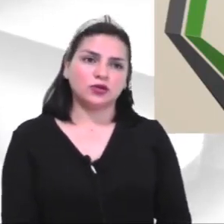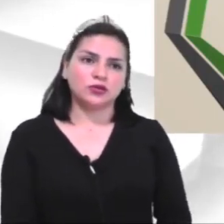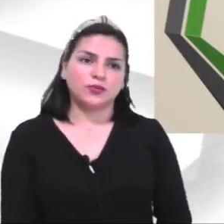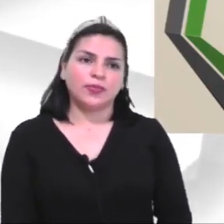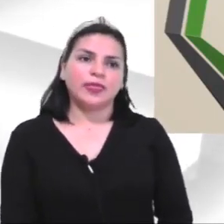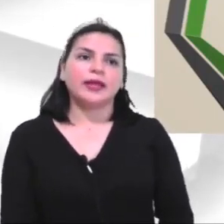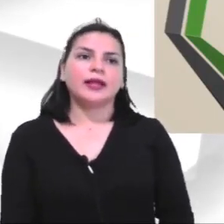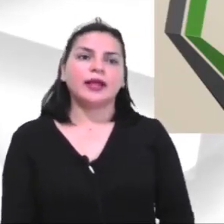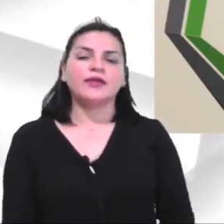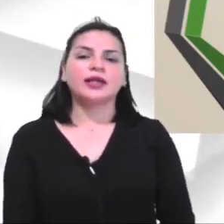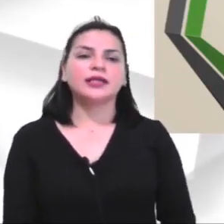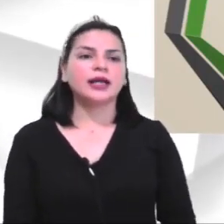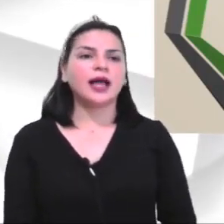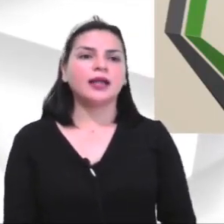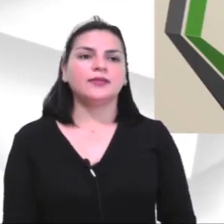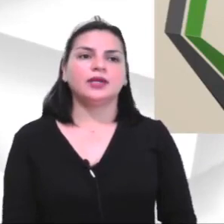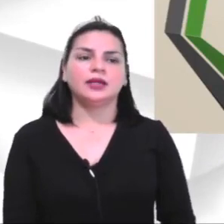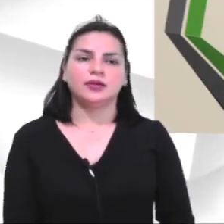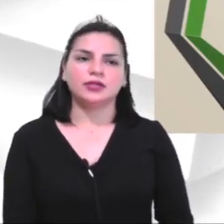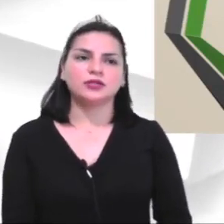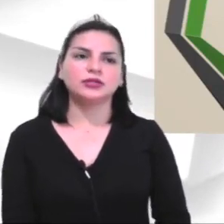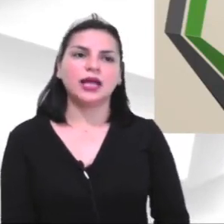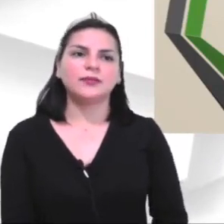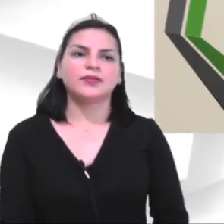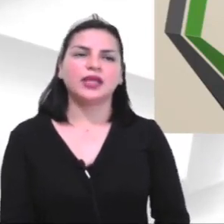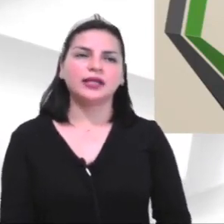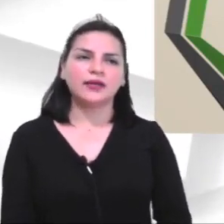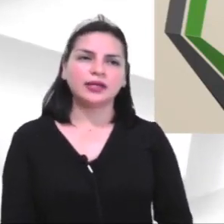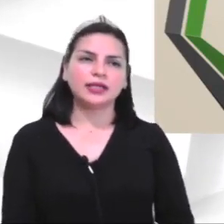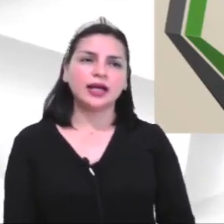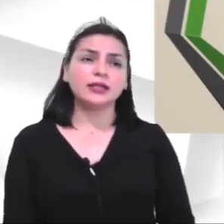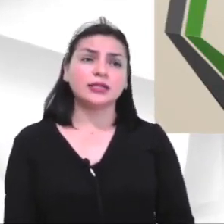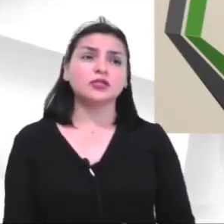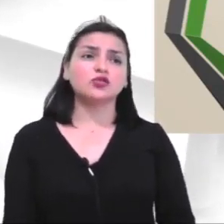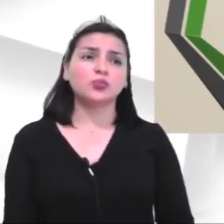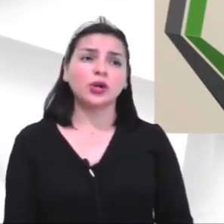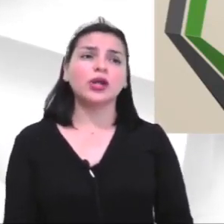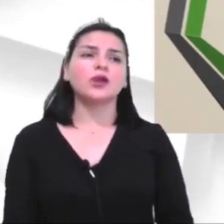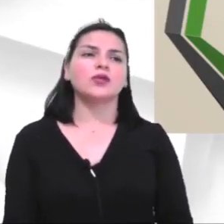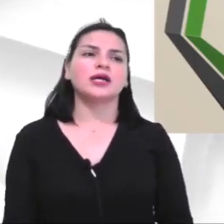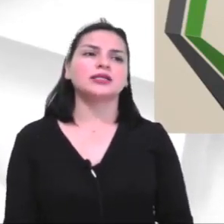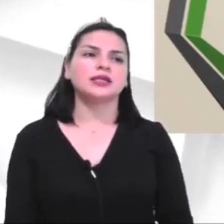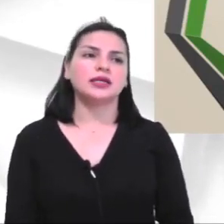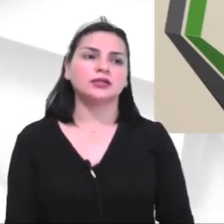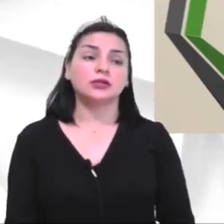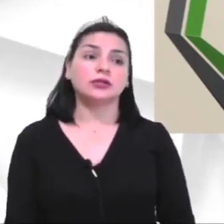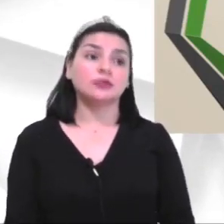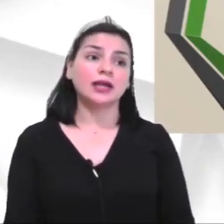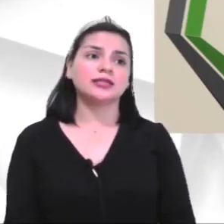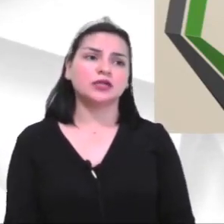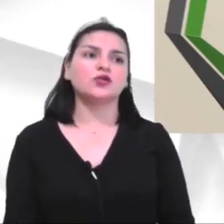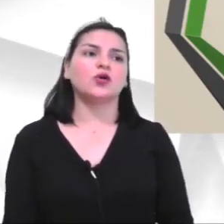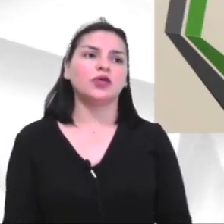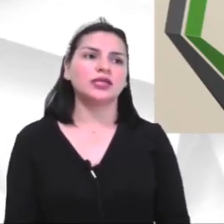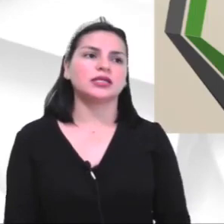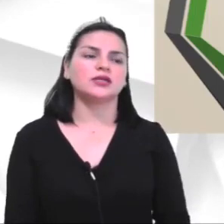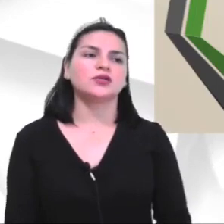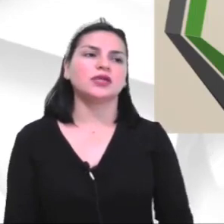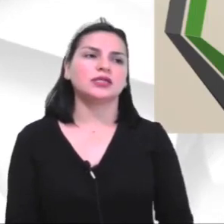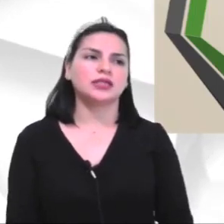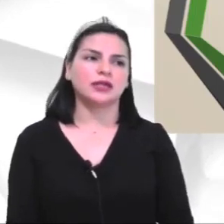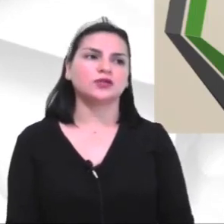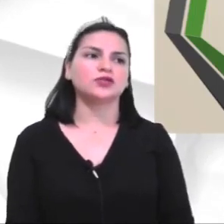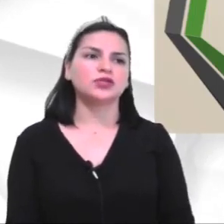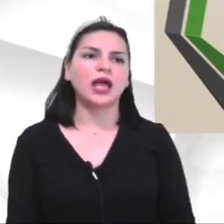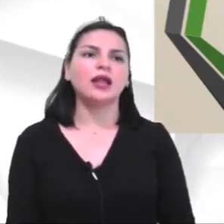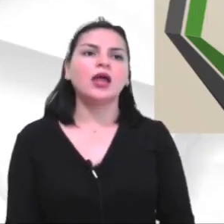Existen dos, la vertical y la horizontal. En la vertical dice, supone un ascenso o descenso